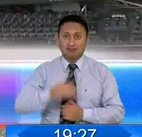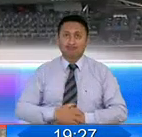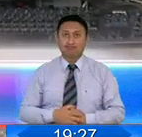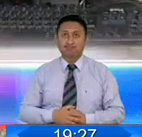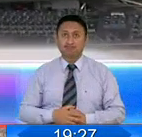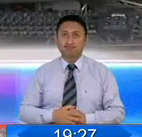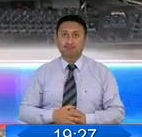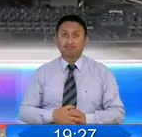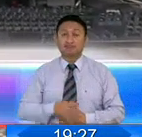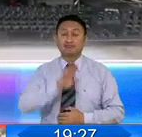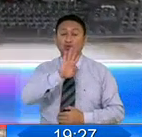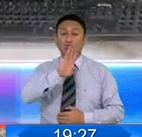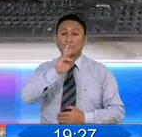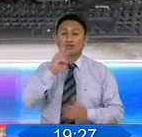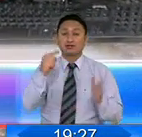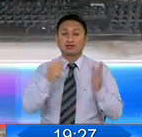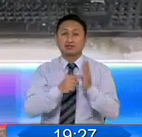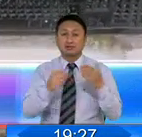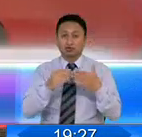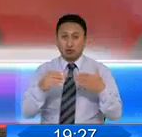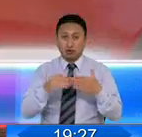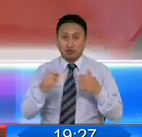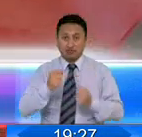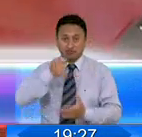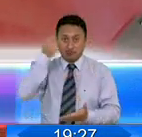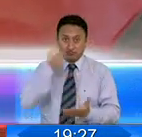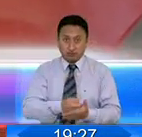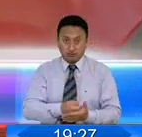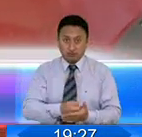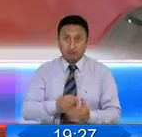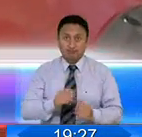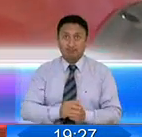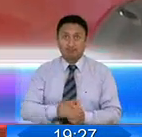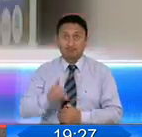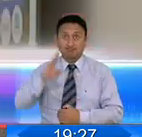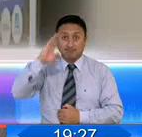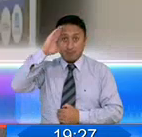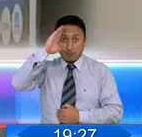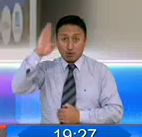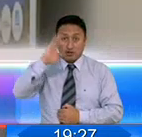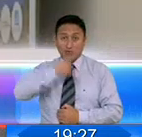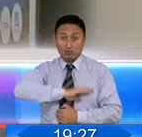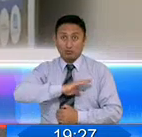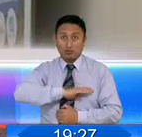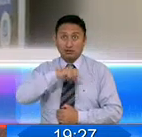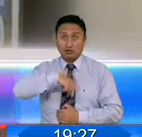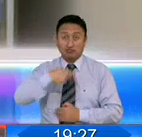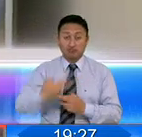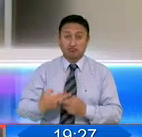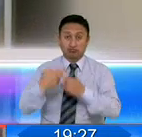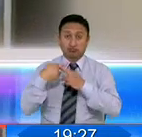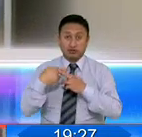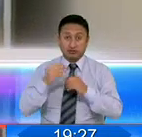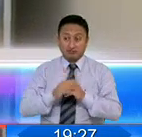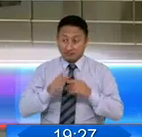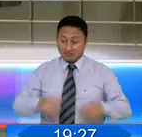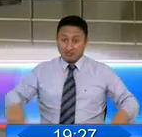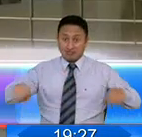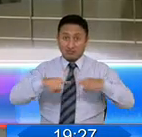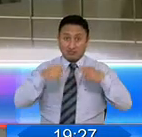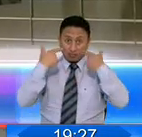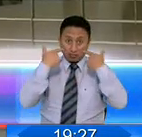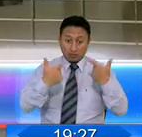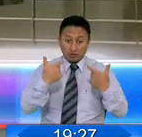llevaron $46,000 en efectivo. Los policías metropolitanos se encargan de las instalaciones hasta